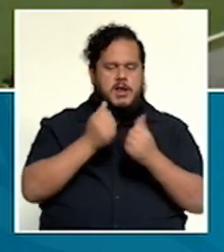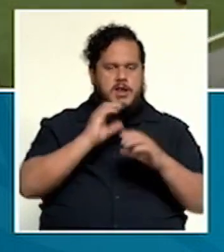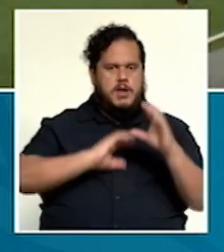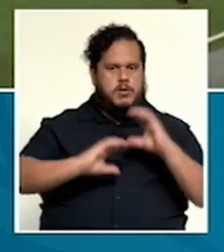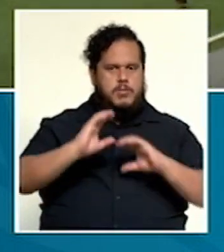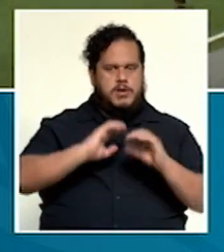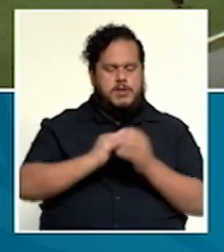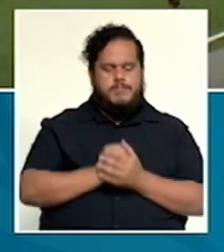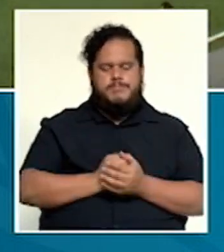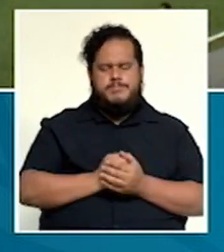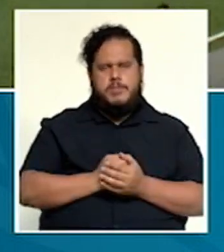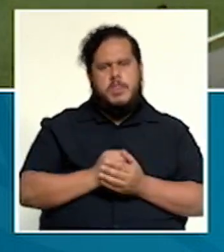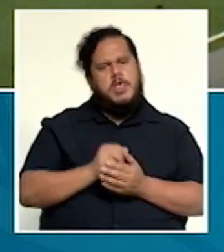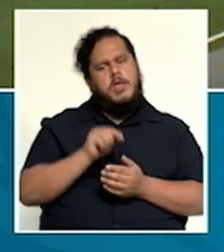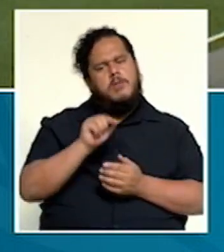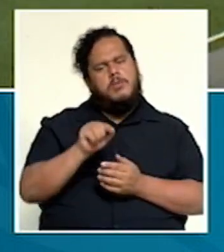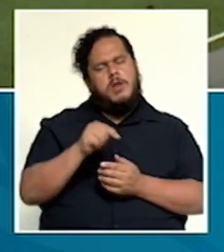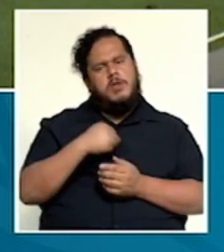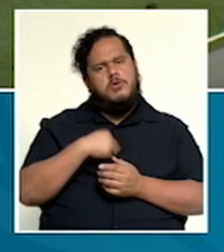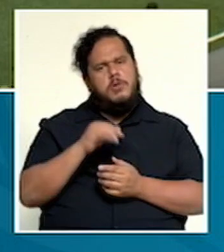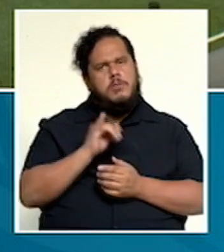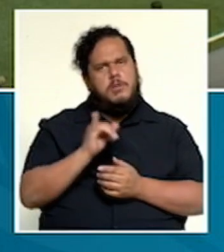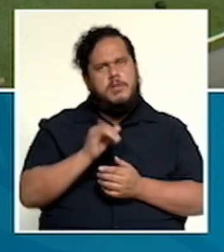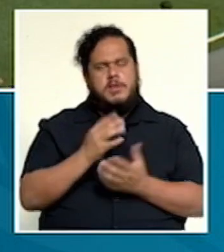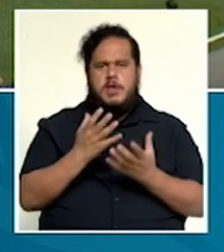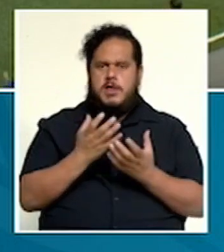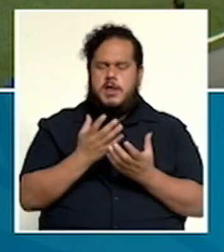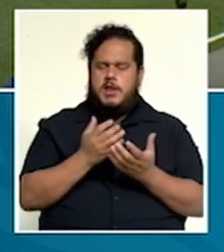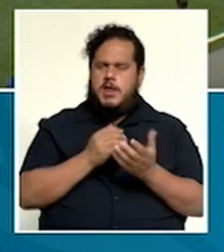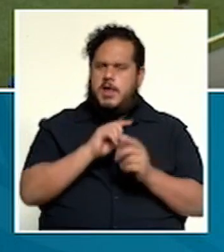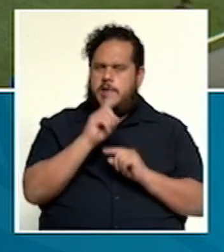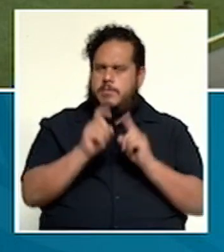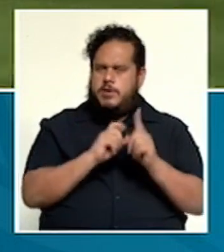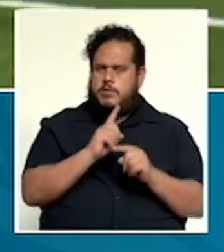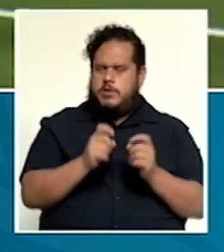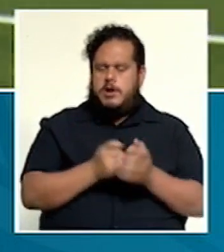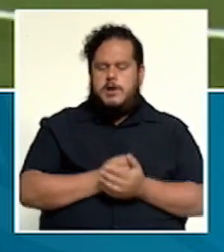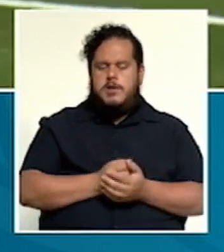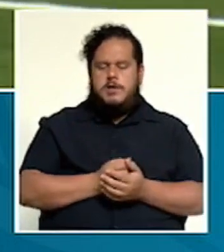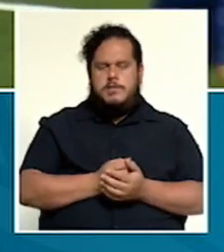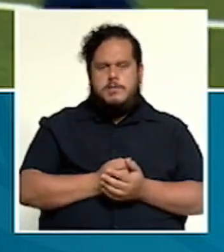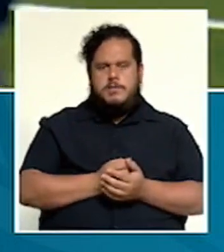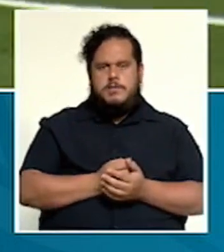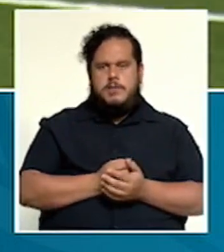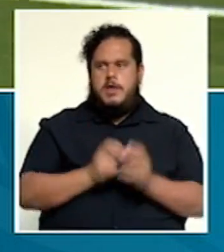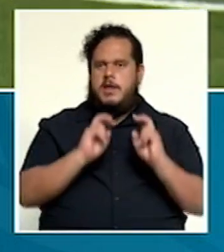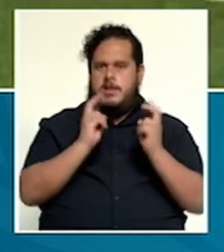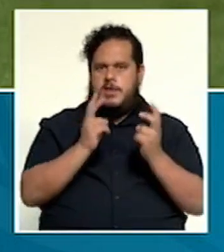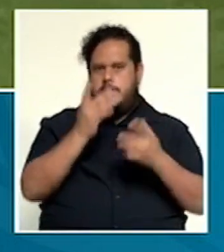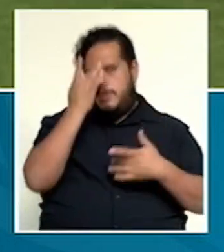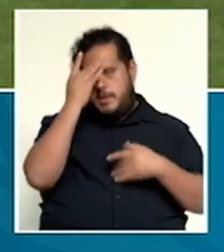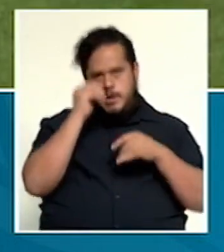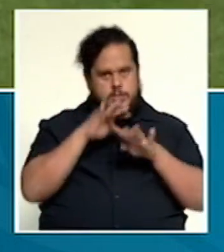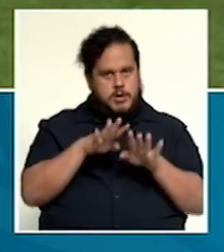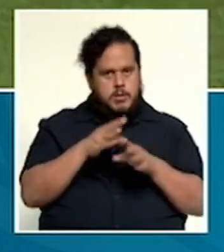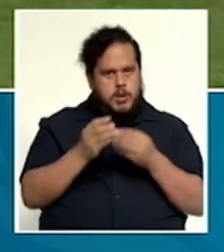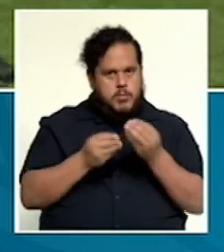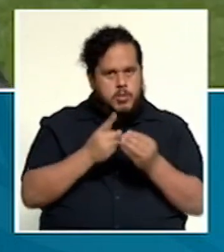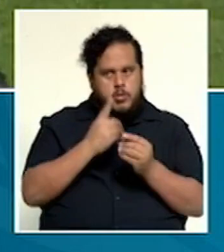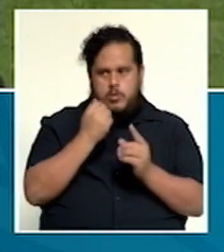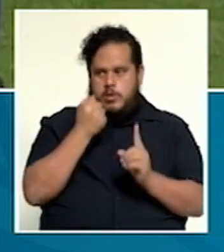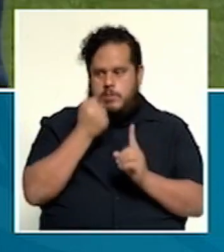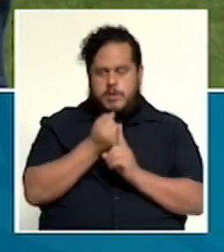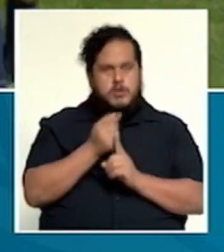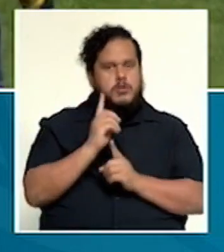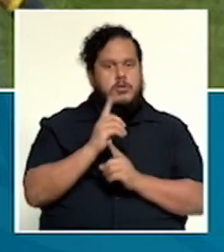ahí también quería indagar o preguntarle, el tema de la pandemia produjo un impacto en